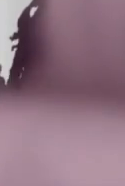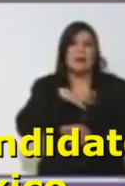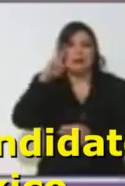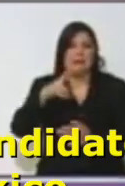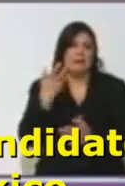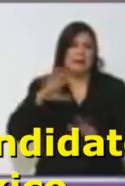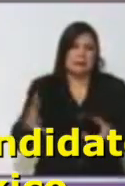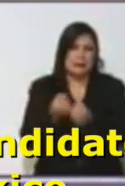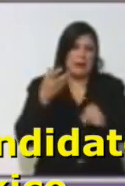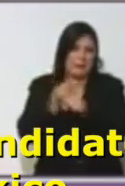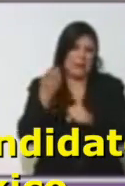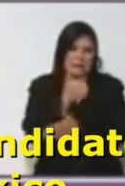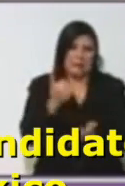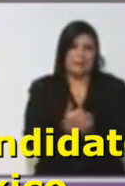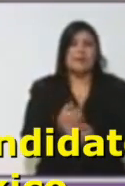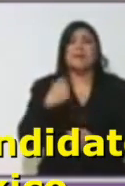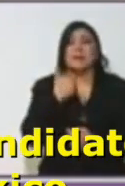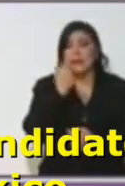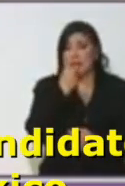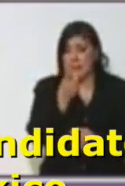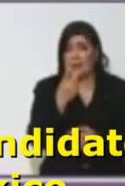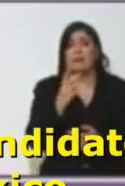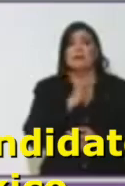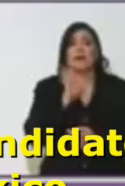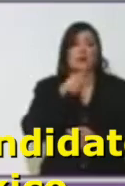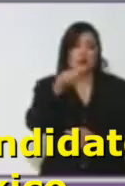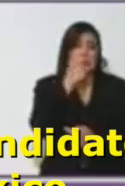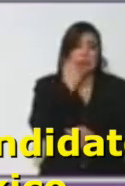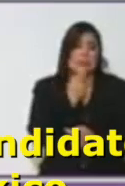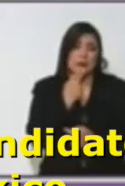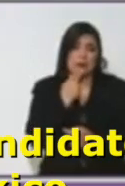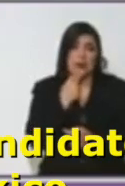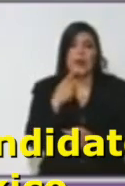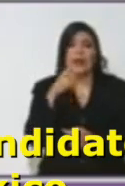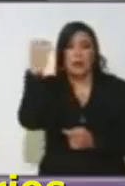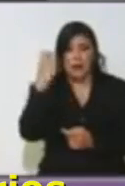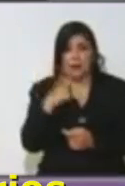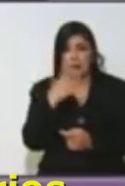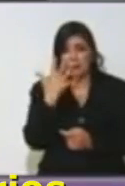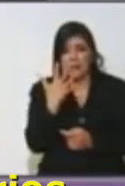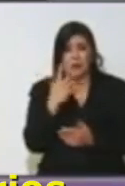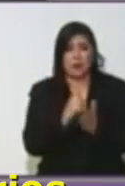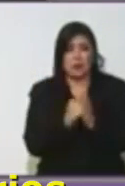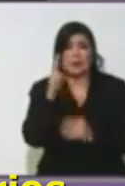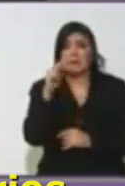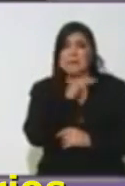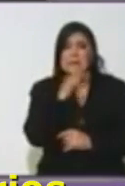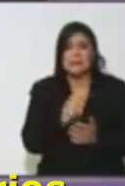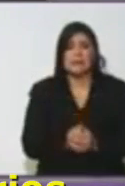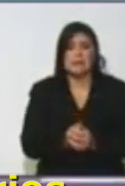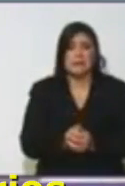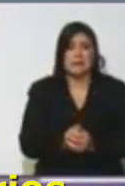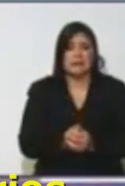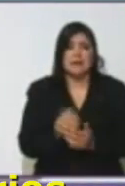anoche se llevó a cabo el primer debate de los candidatos a la jefatura de gobierno de la ciudad de mexico donde defendieron sus propuestas